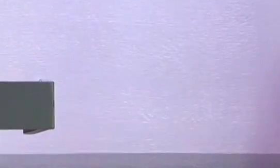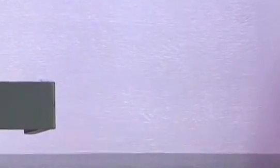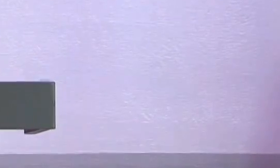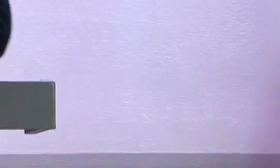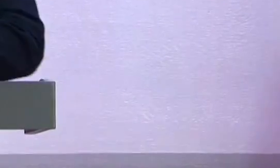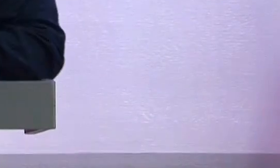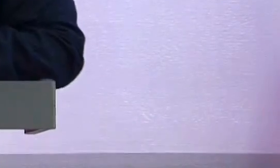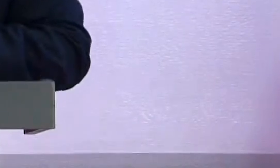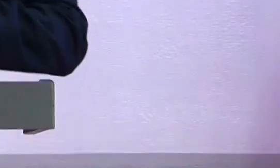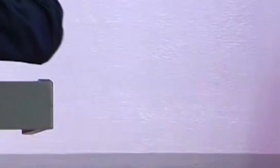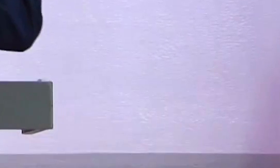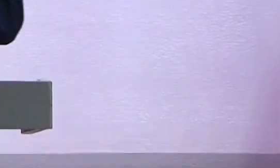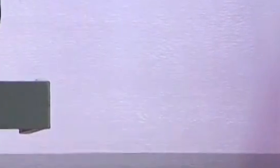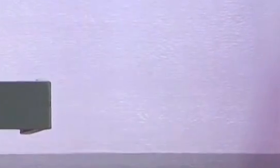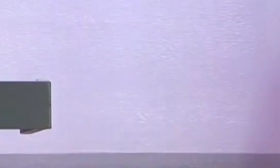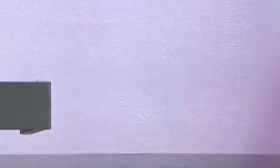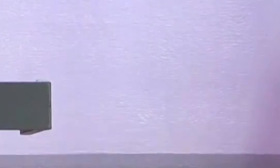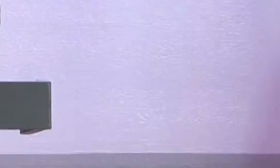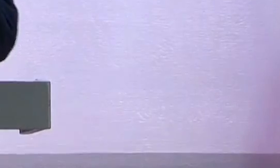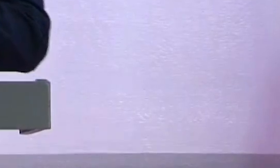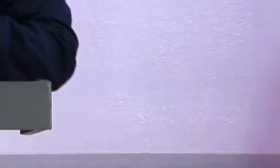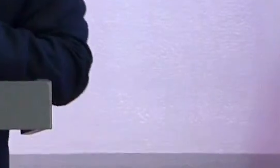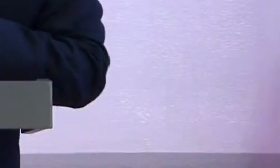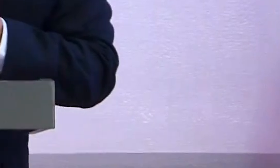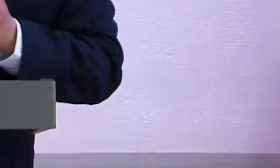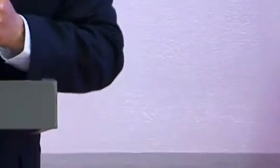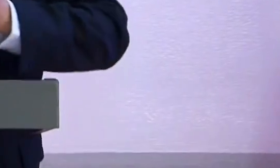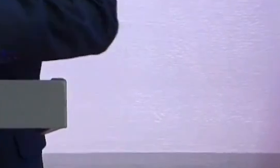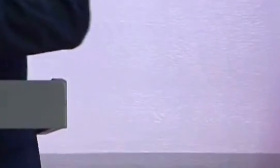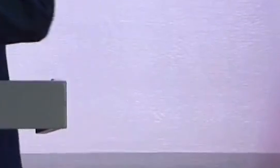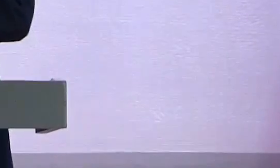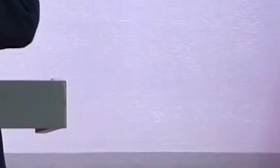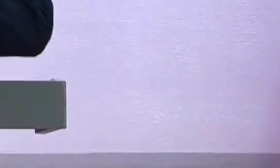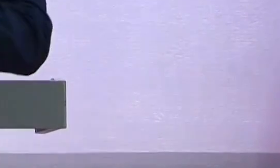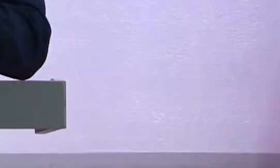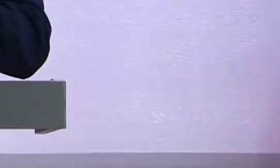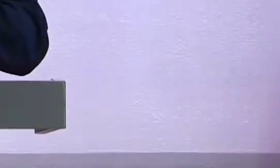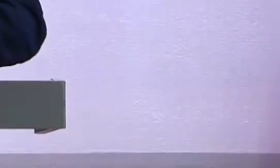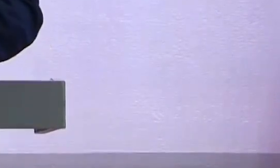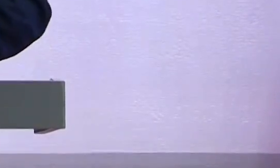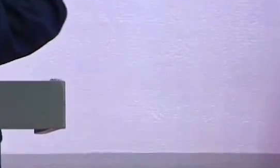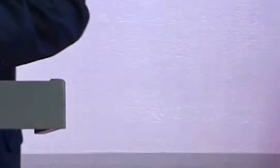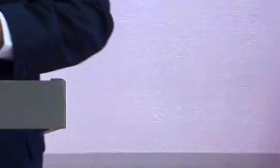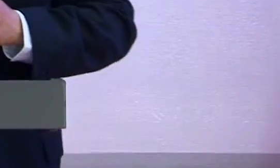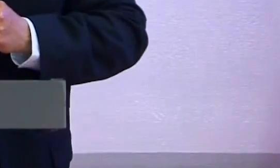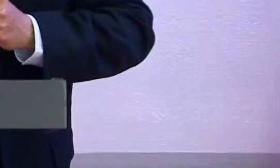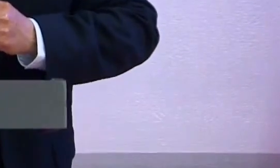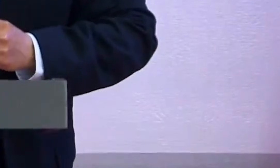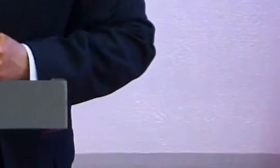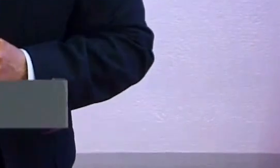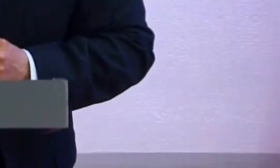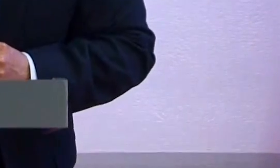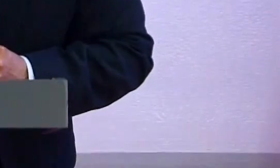palabra del señor no hacemos a la una a la nombre del padre a lados del nombre del hijo y a las tres en nombre de su espíritu santo